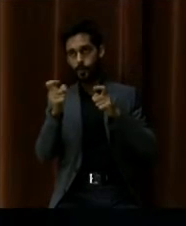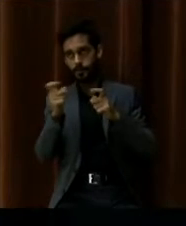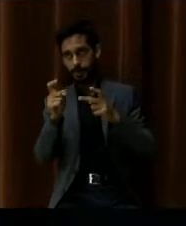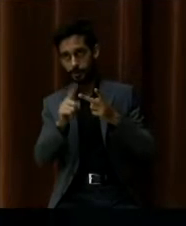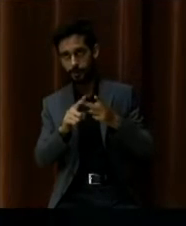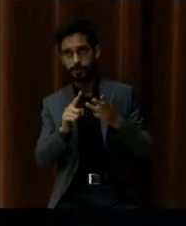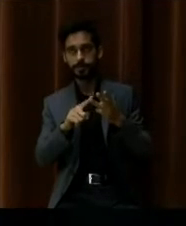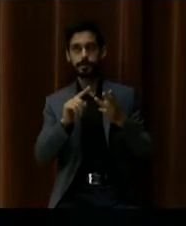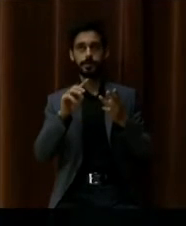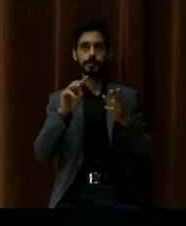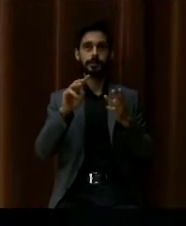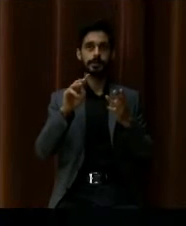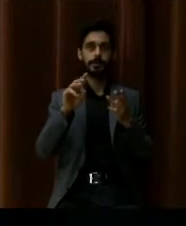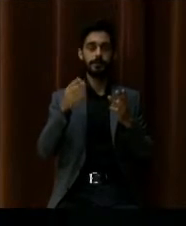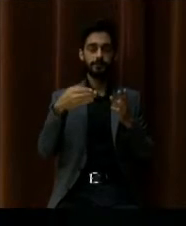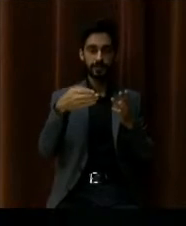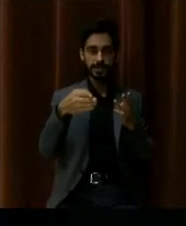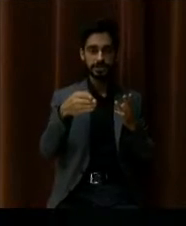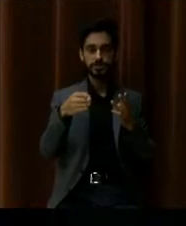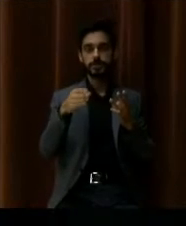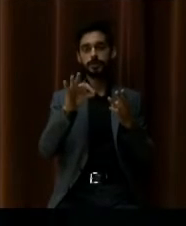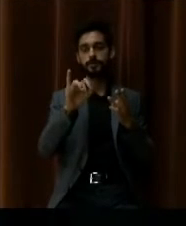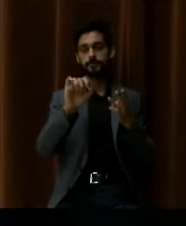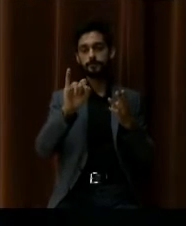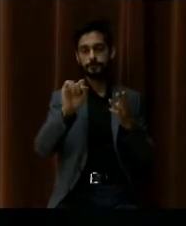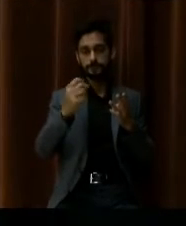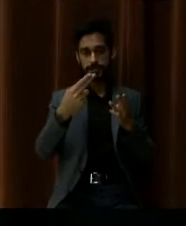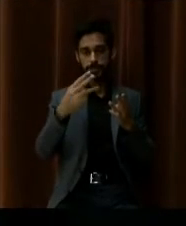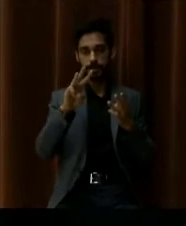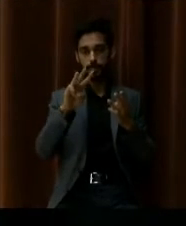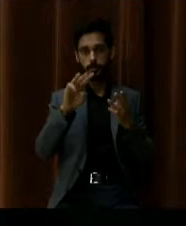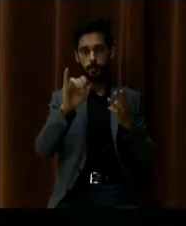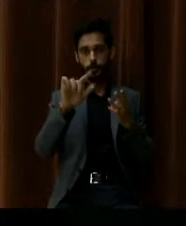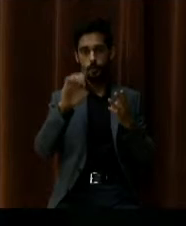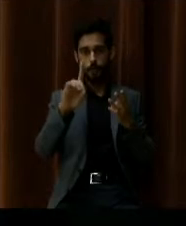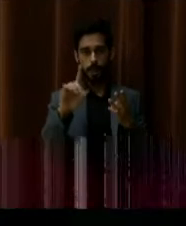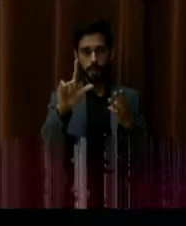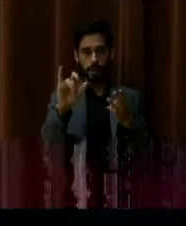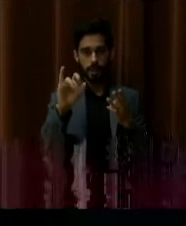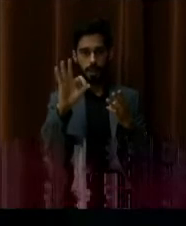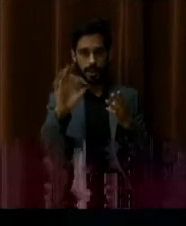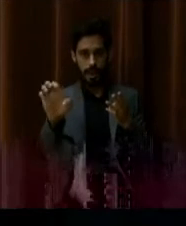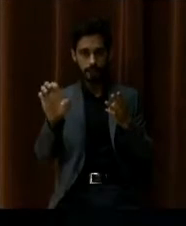wildlife como parte de investigaciones